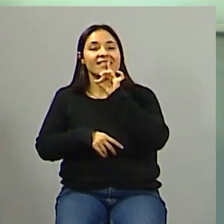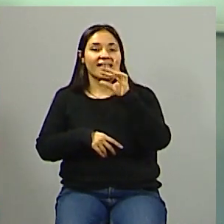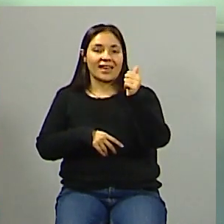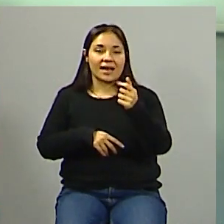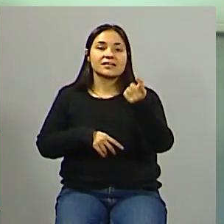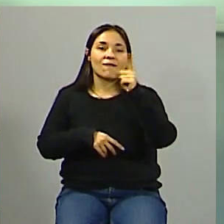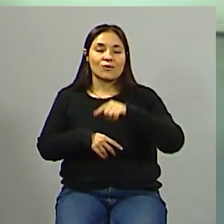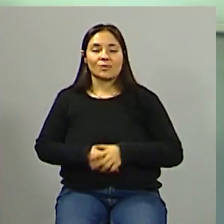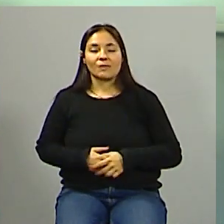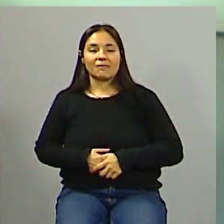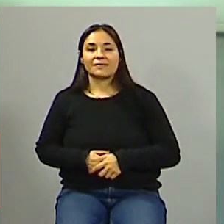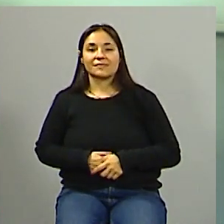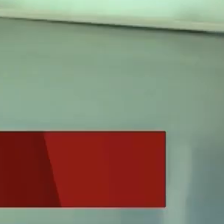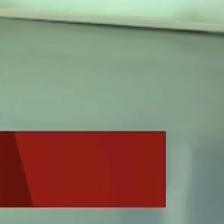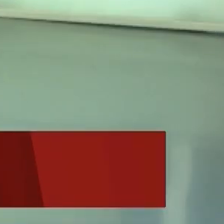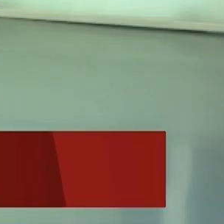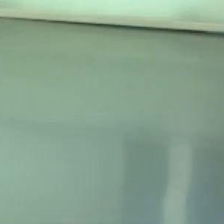regresamos.